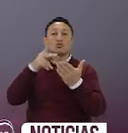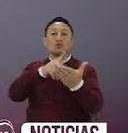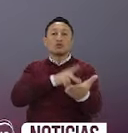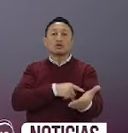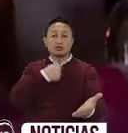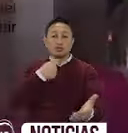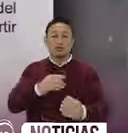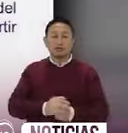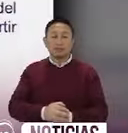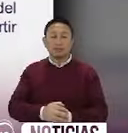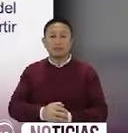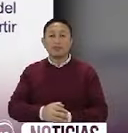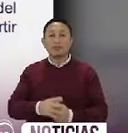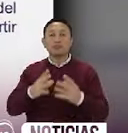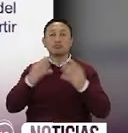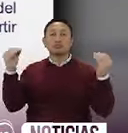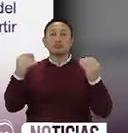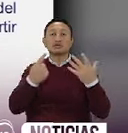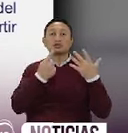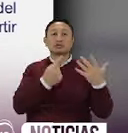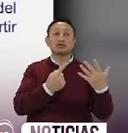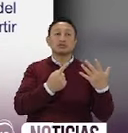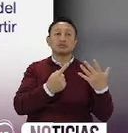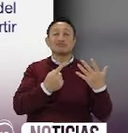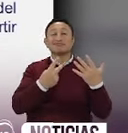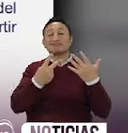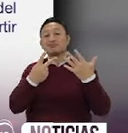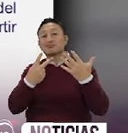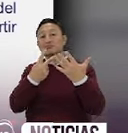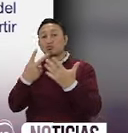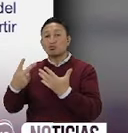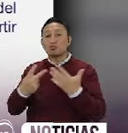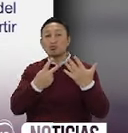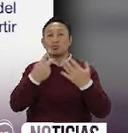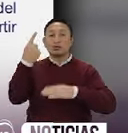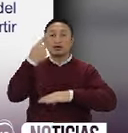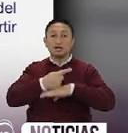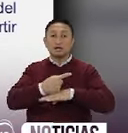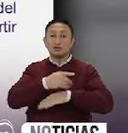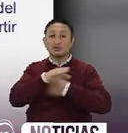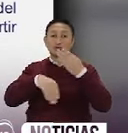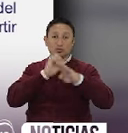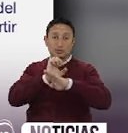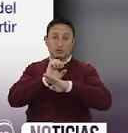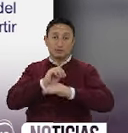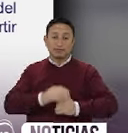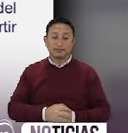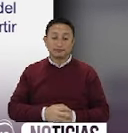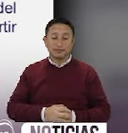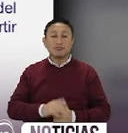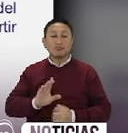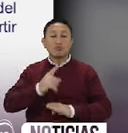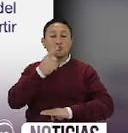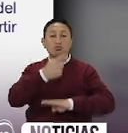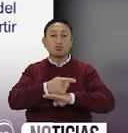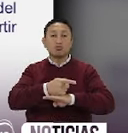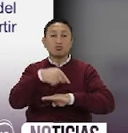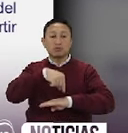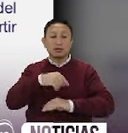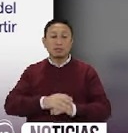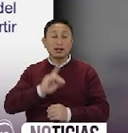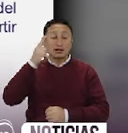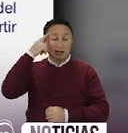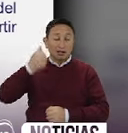establece racionamientos de 6 a 7 horas a nivel nacional. La disposición